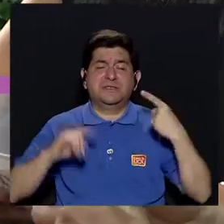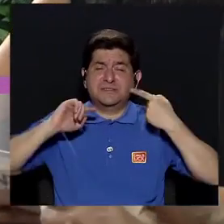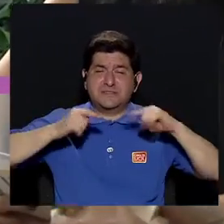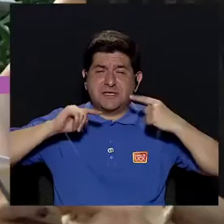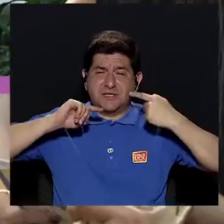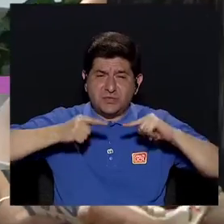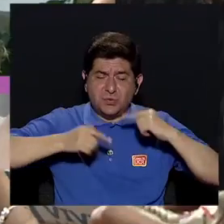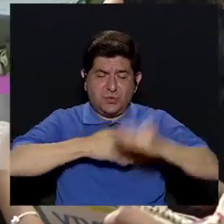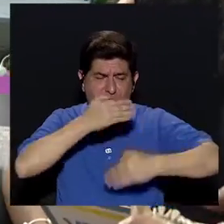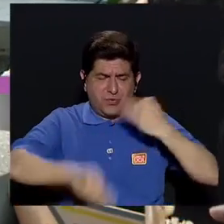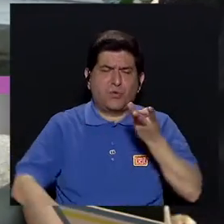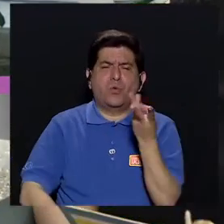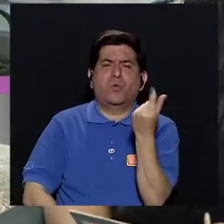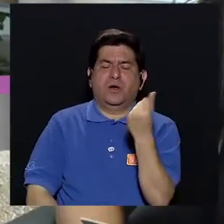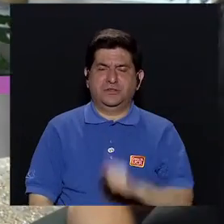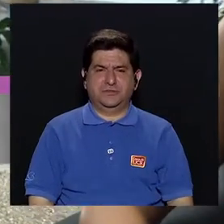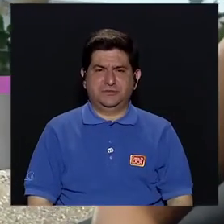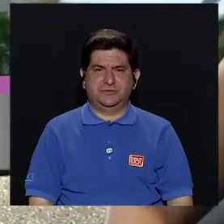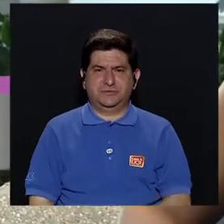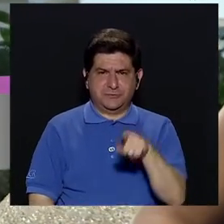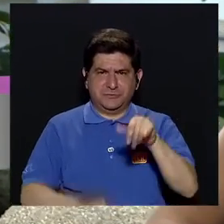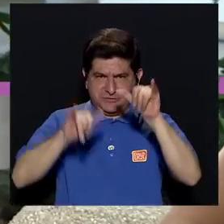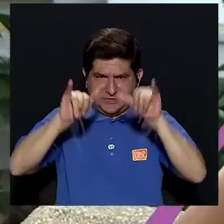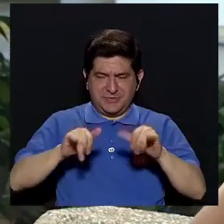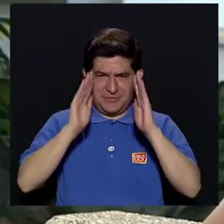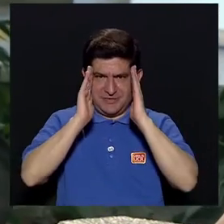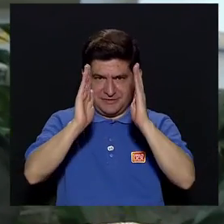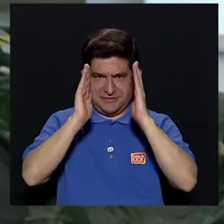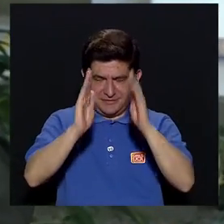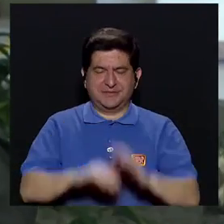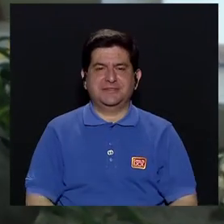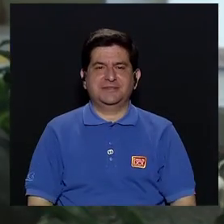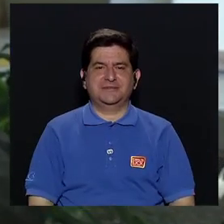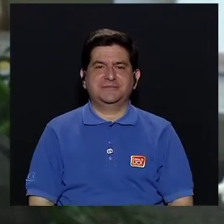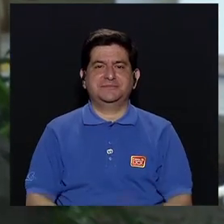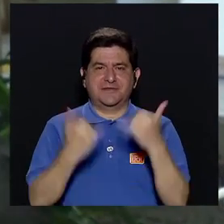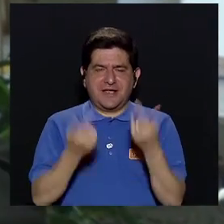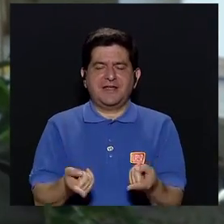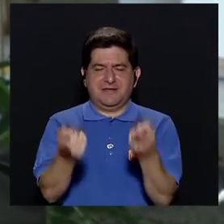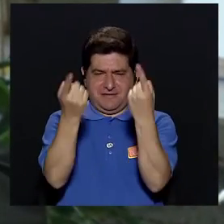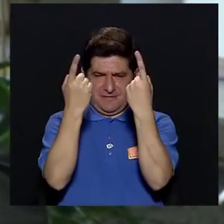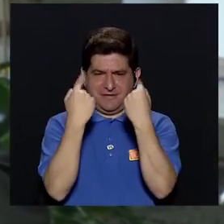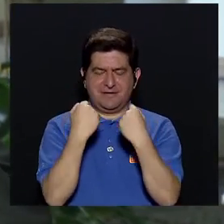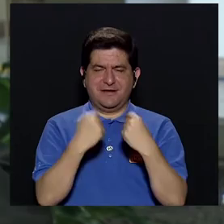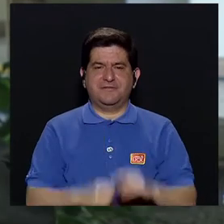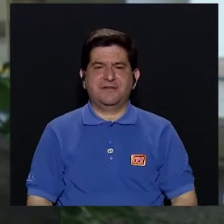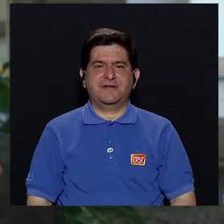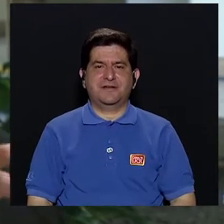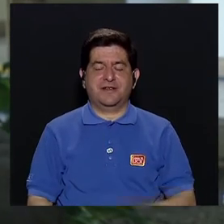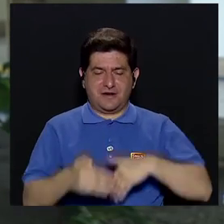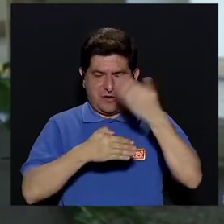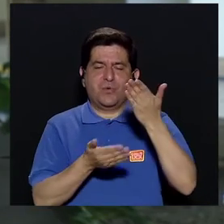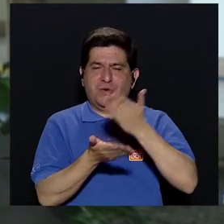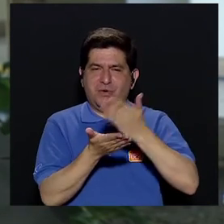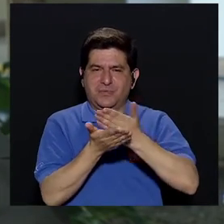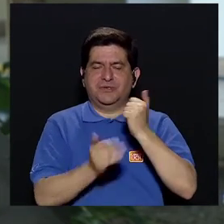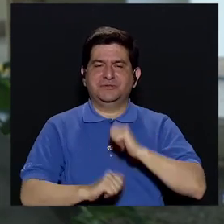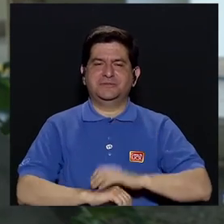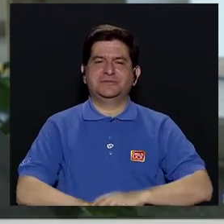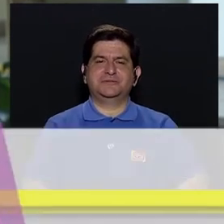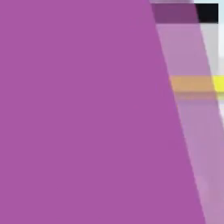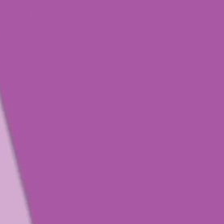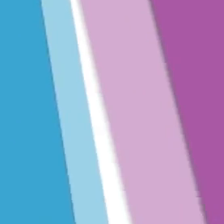tan dolorosos son esos procedimientos. Muy bien, perfecto. Así es que por favor quédense con nosotros y casi retornamos después de esta pausa.